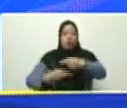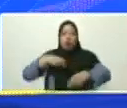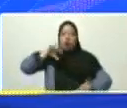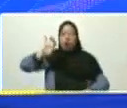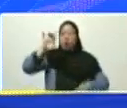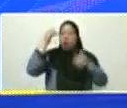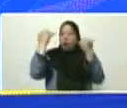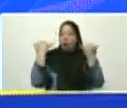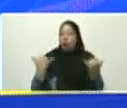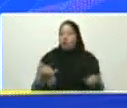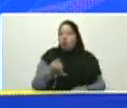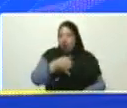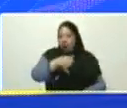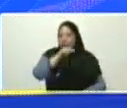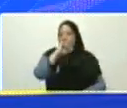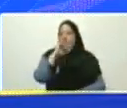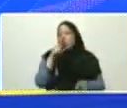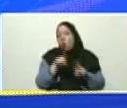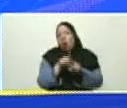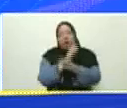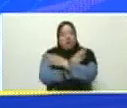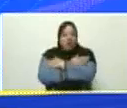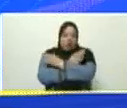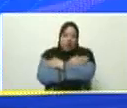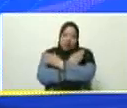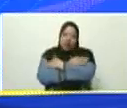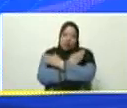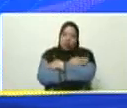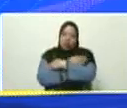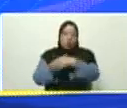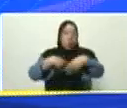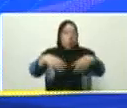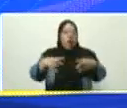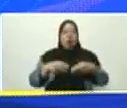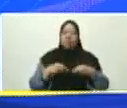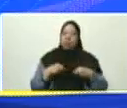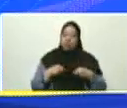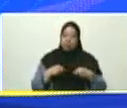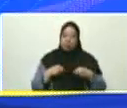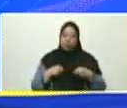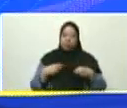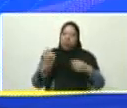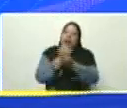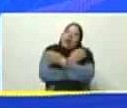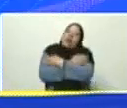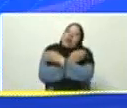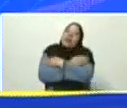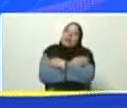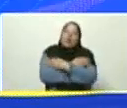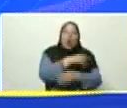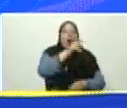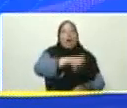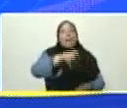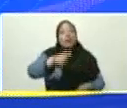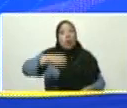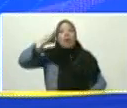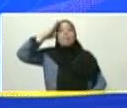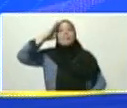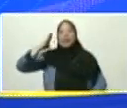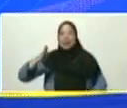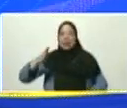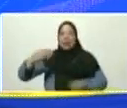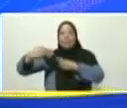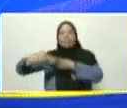hoy. Mis felicidades, mi reconocimiento y un abrazo a toda la Armada Bolivariana de